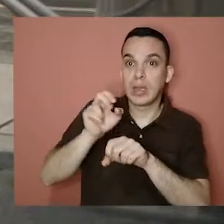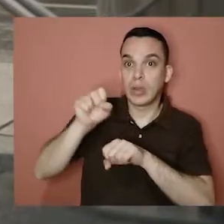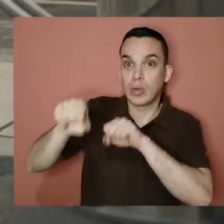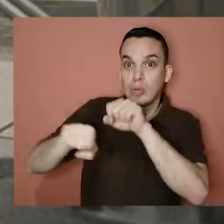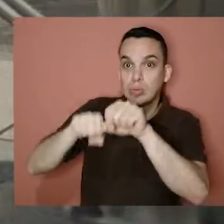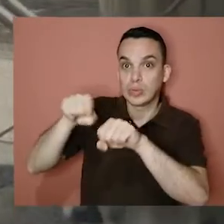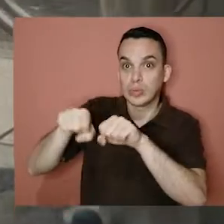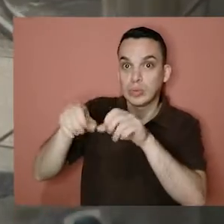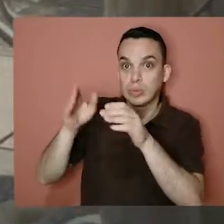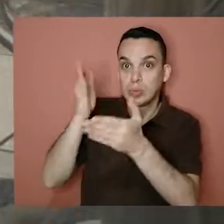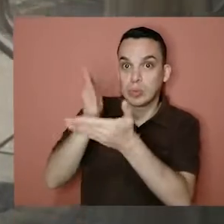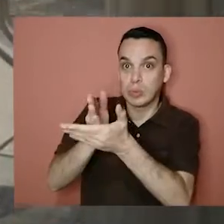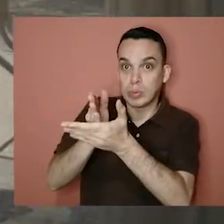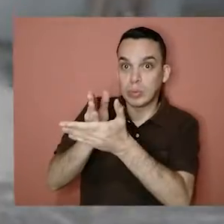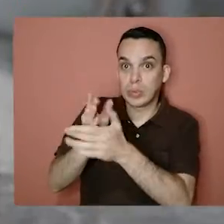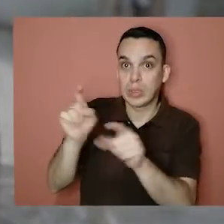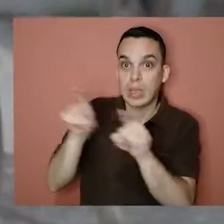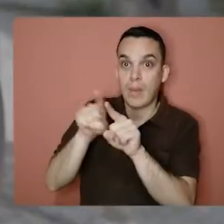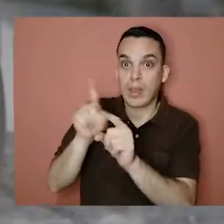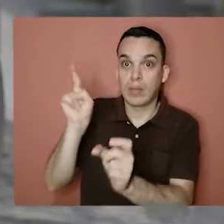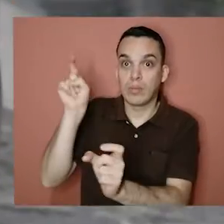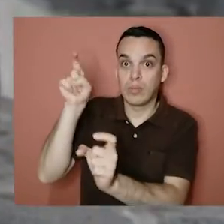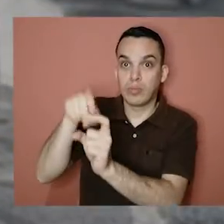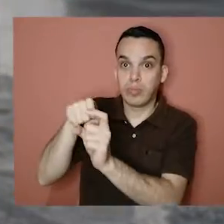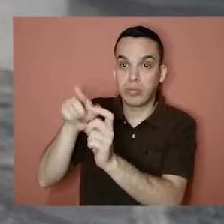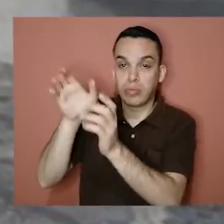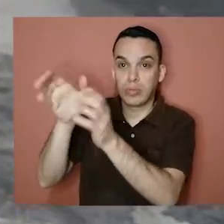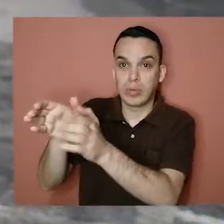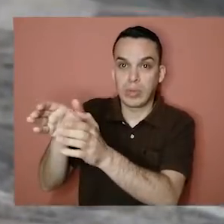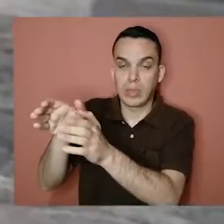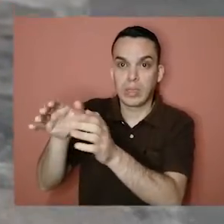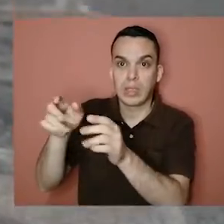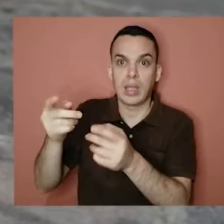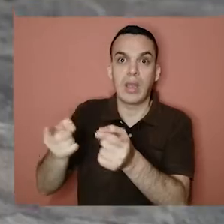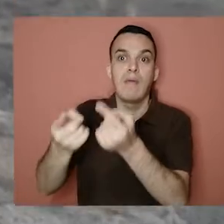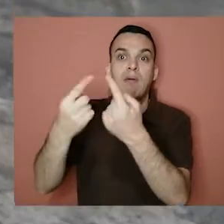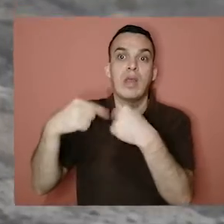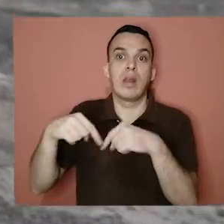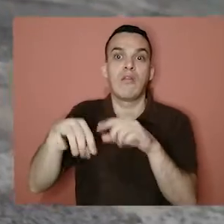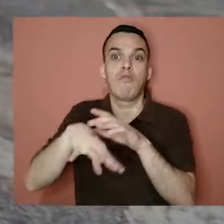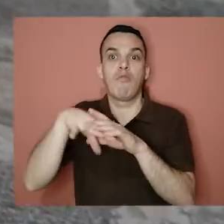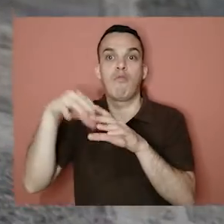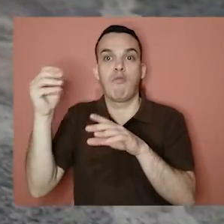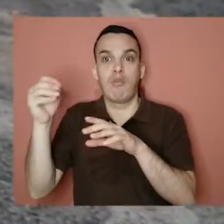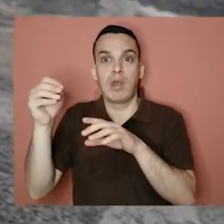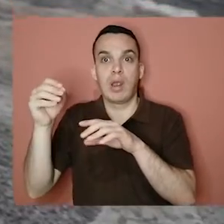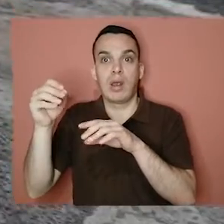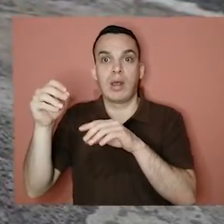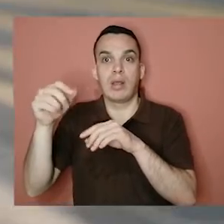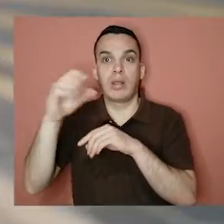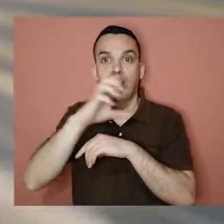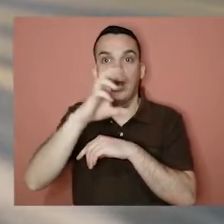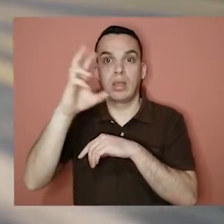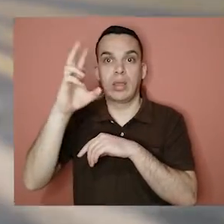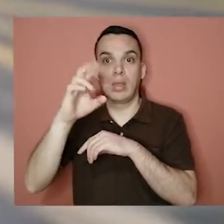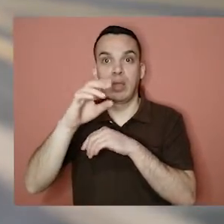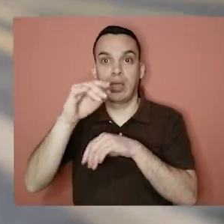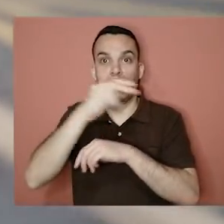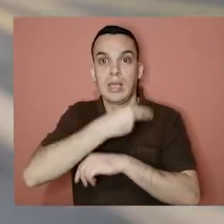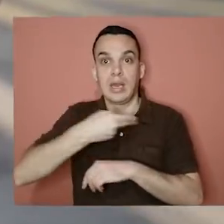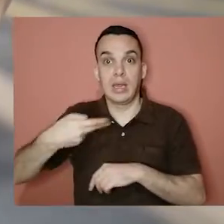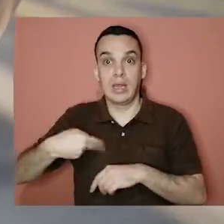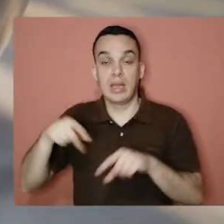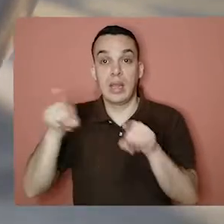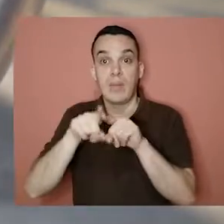personas utilizándolas, dejándolas con sus candados e incluso como paraderos turísticos también de personas que vienen fuera del cantón a pasear